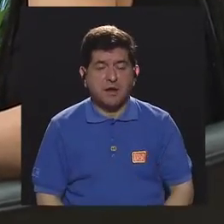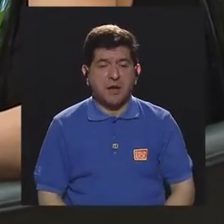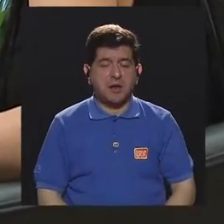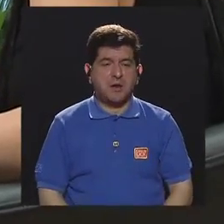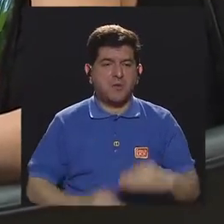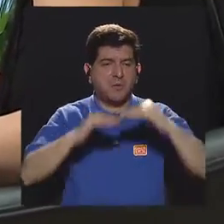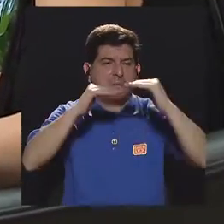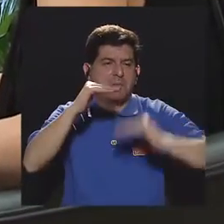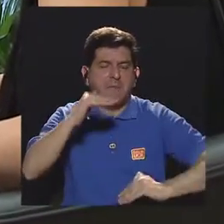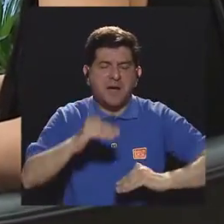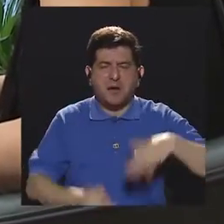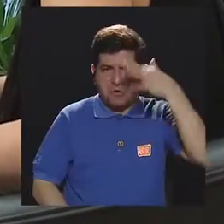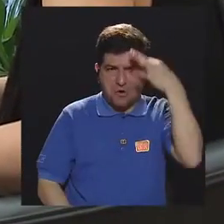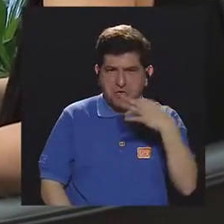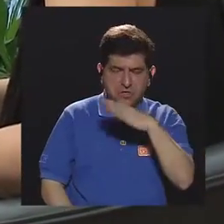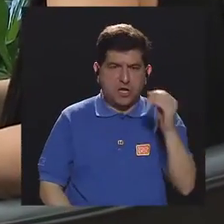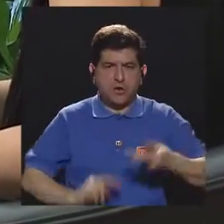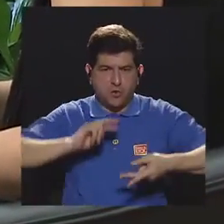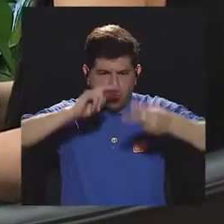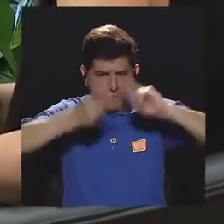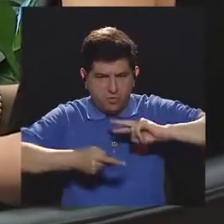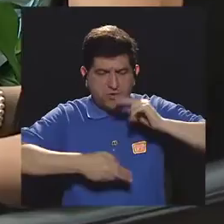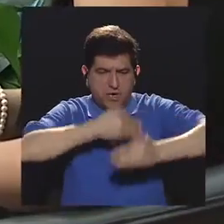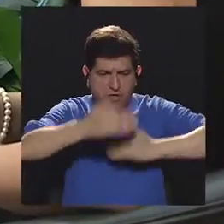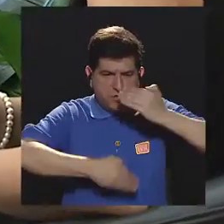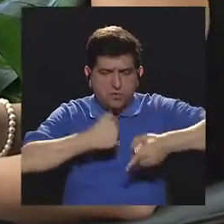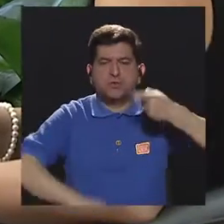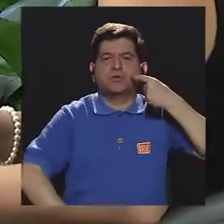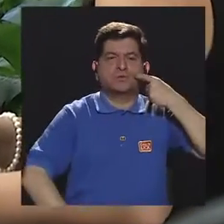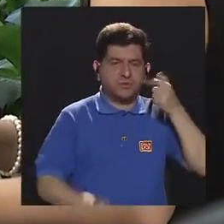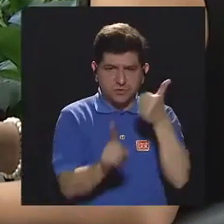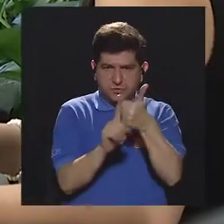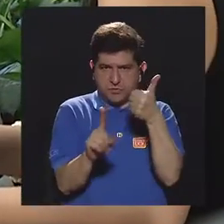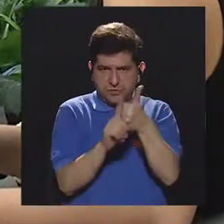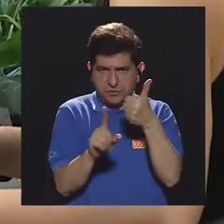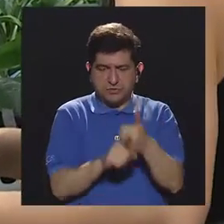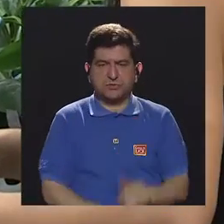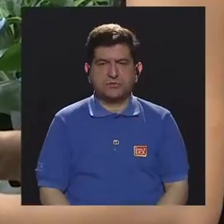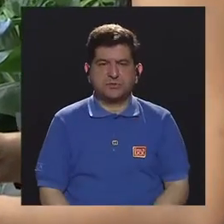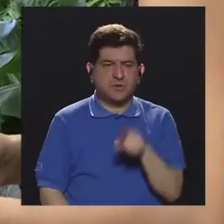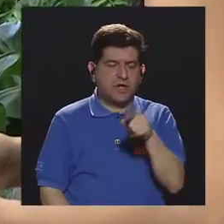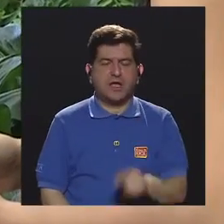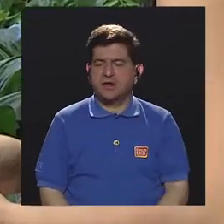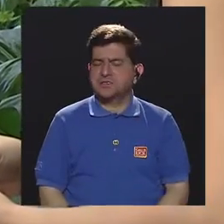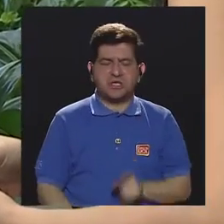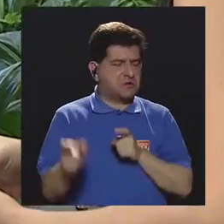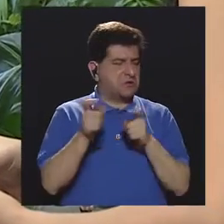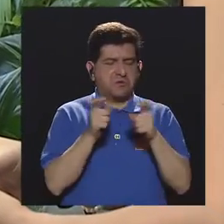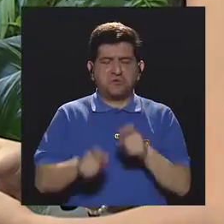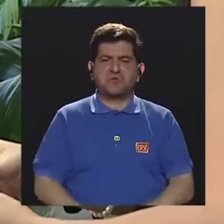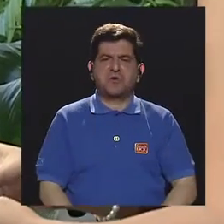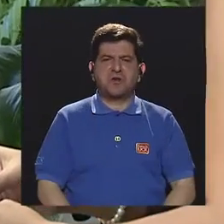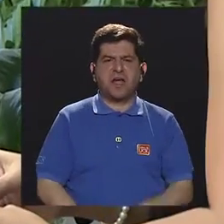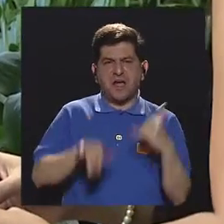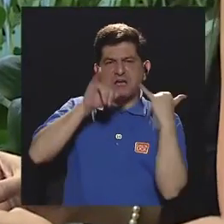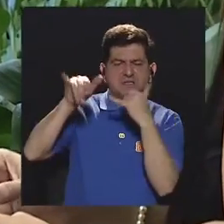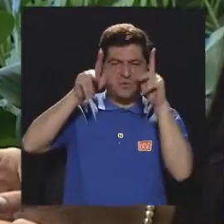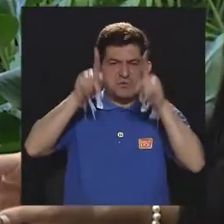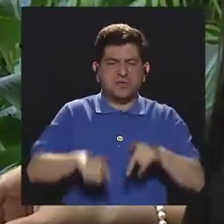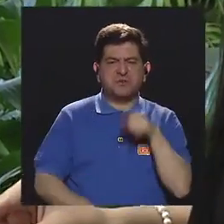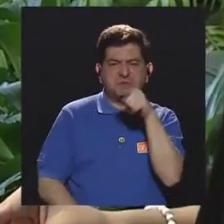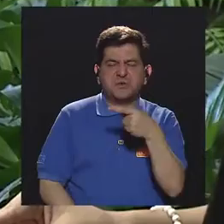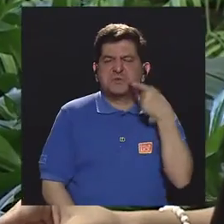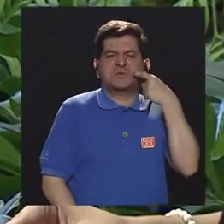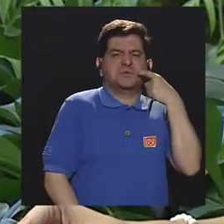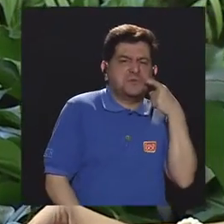bajos criterios o invertidos sobre lo que es el proceso y la adicción en sí, esa pérdida de control y se le acusa a las personas de